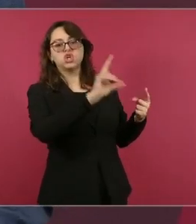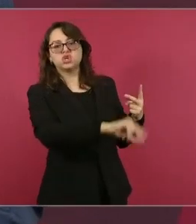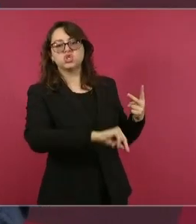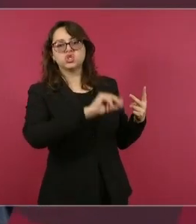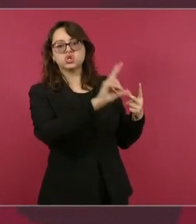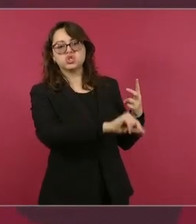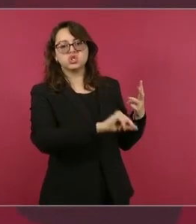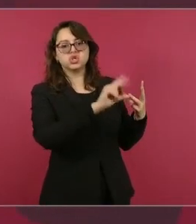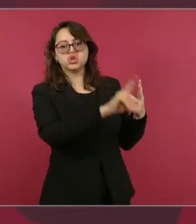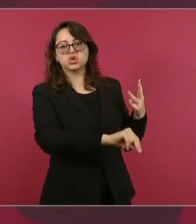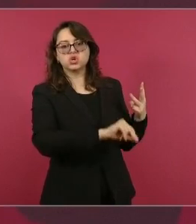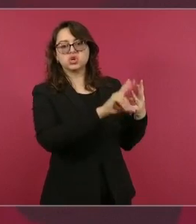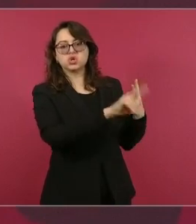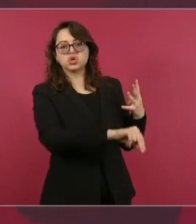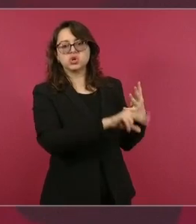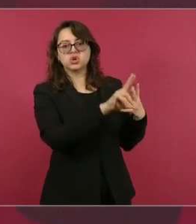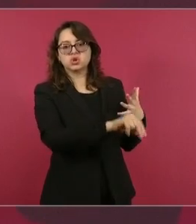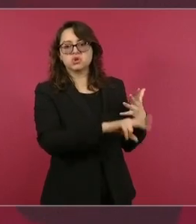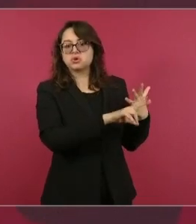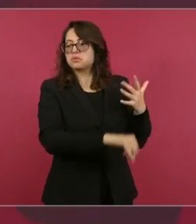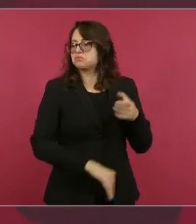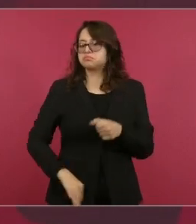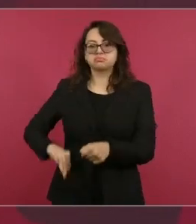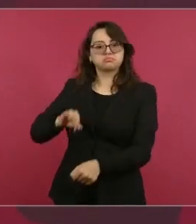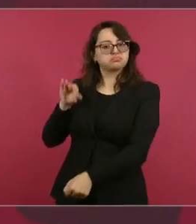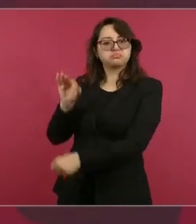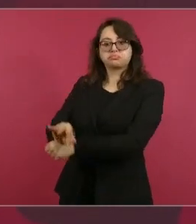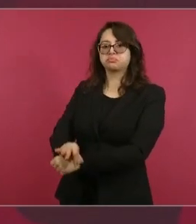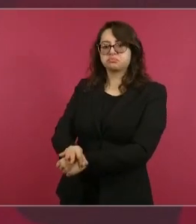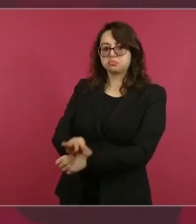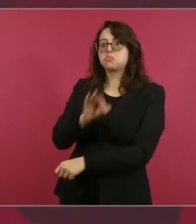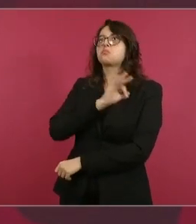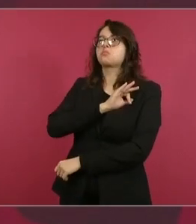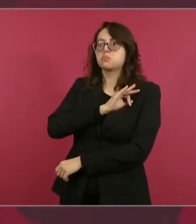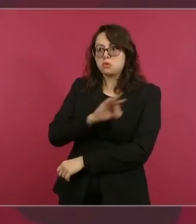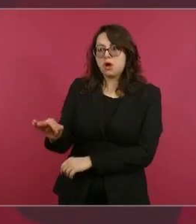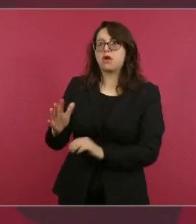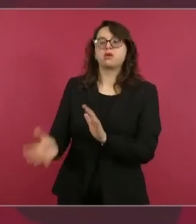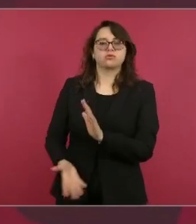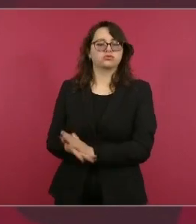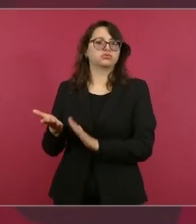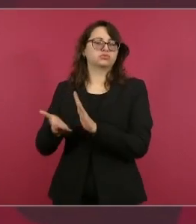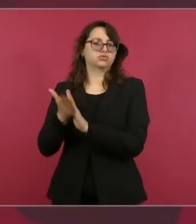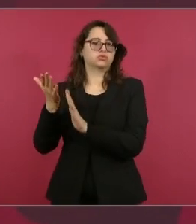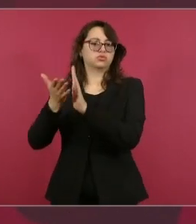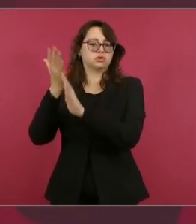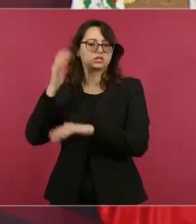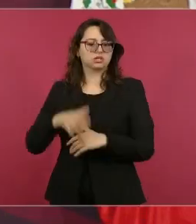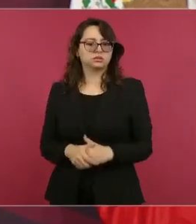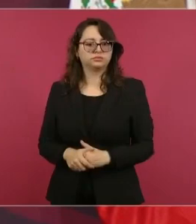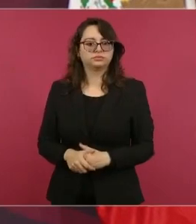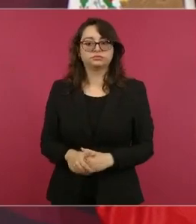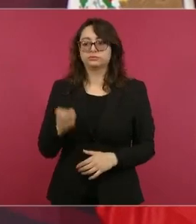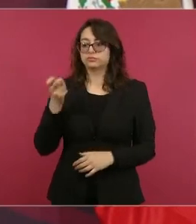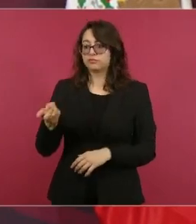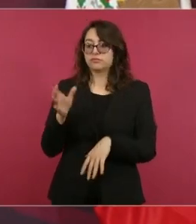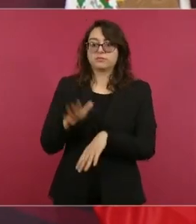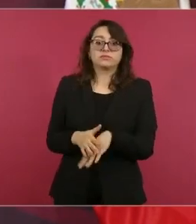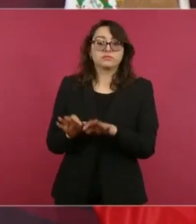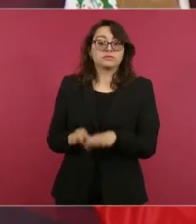No hay un ferrocarril moderno que se haya hecho